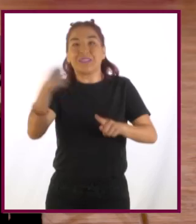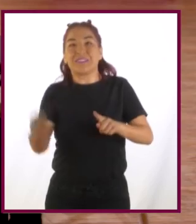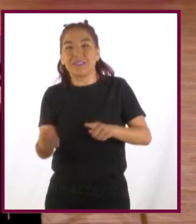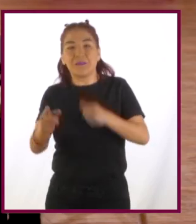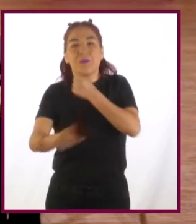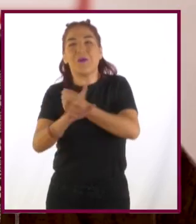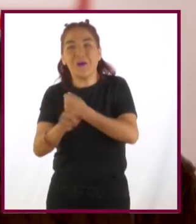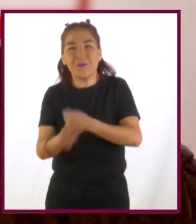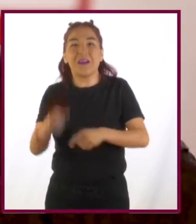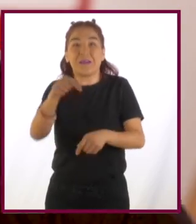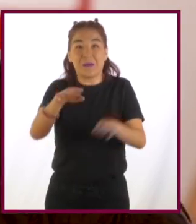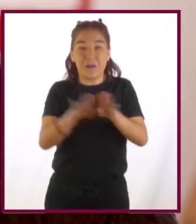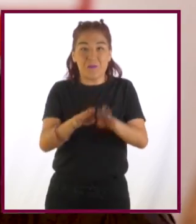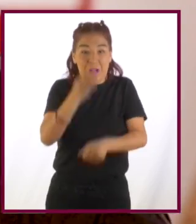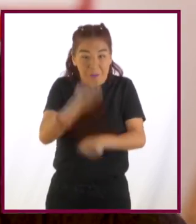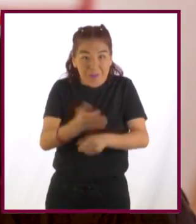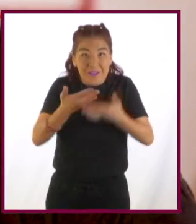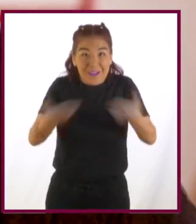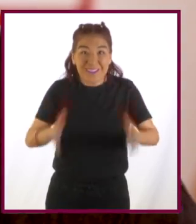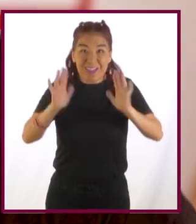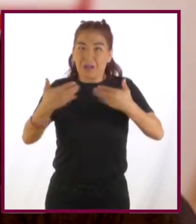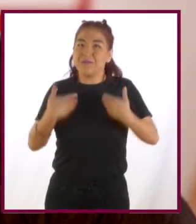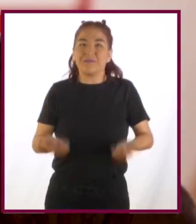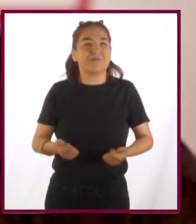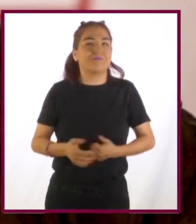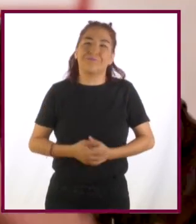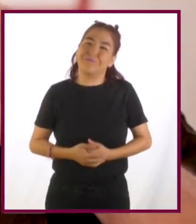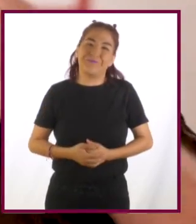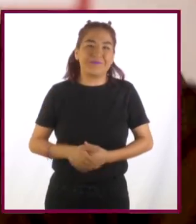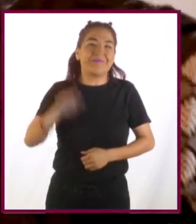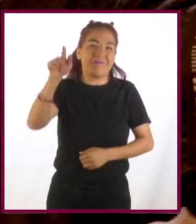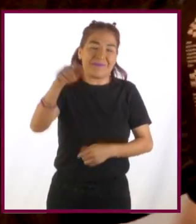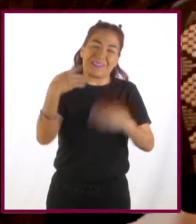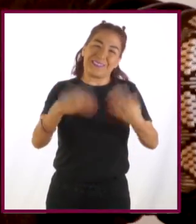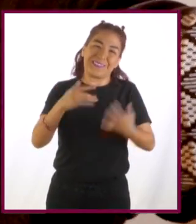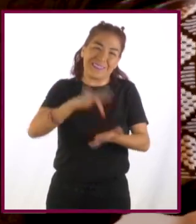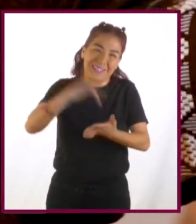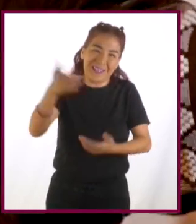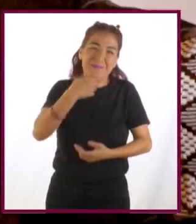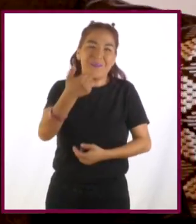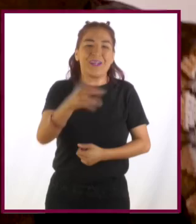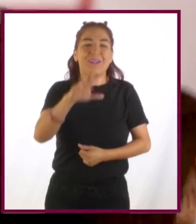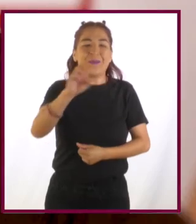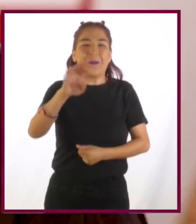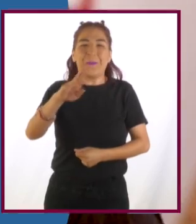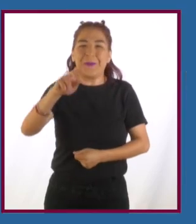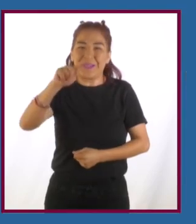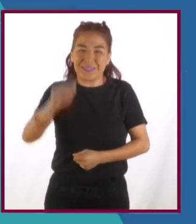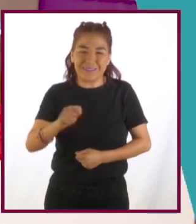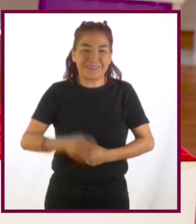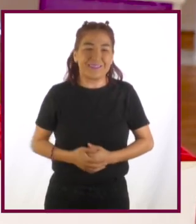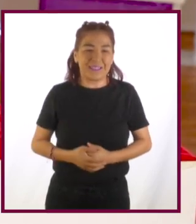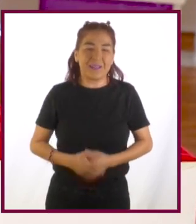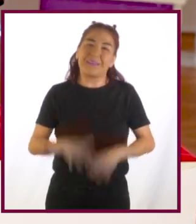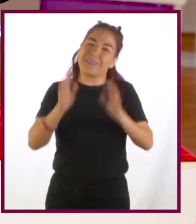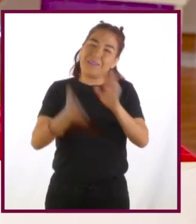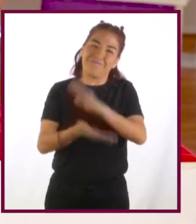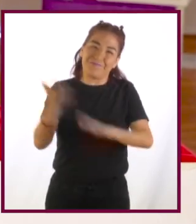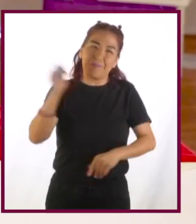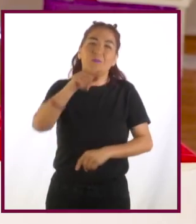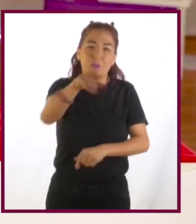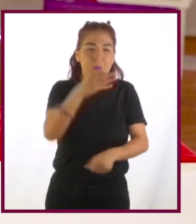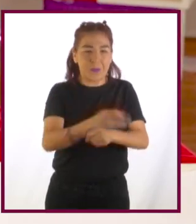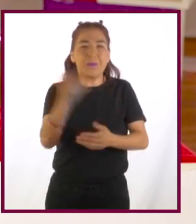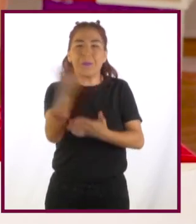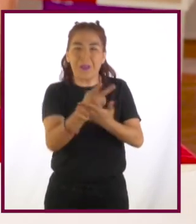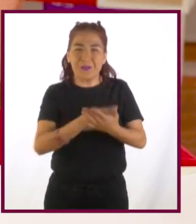otra causa. Una historia que no se ha detenido hasta nuestros días, ¿eh? Muchas gracias, Robert Hooke. Ya nos vamos. Recuerda